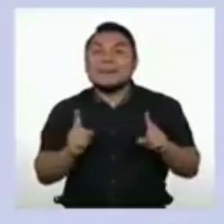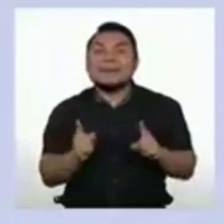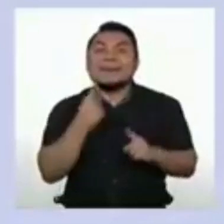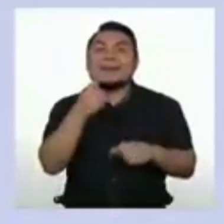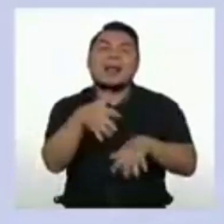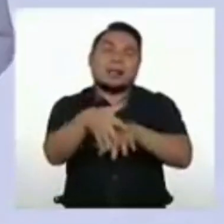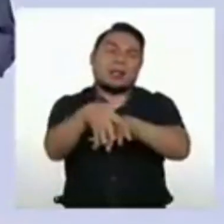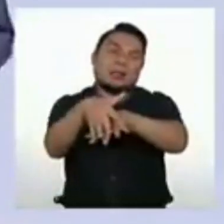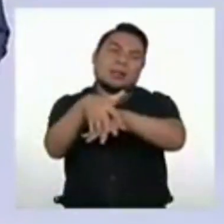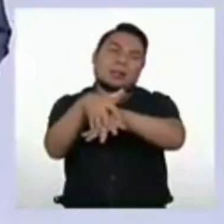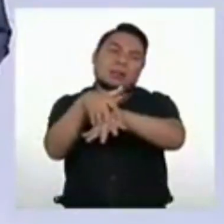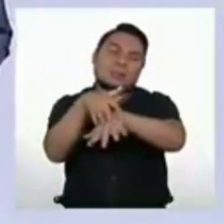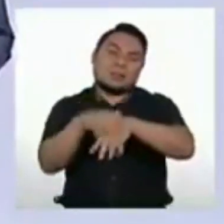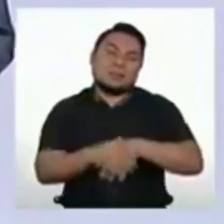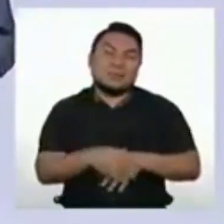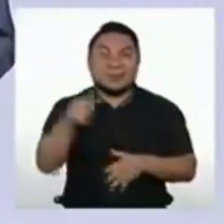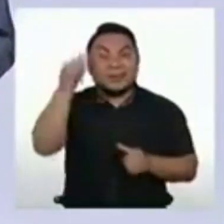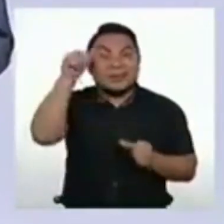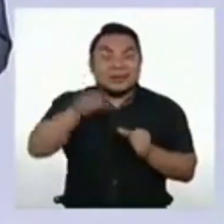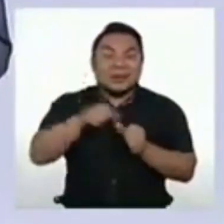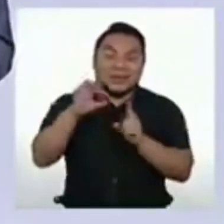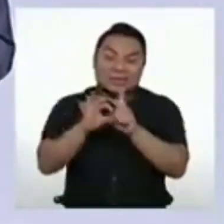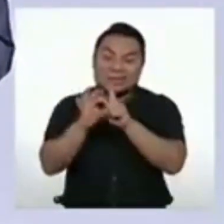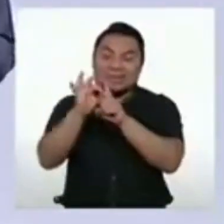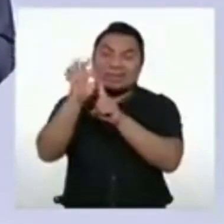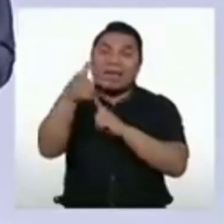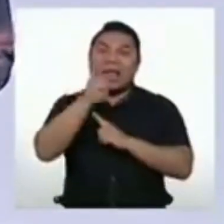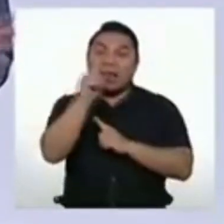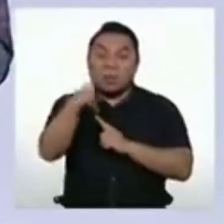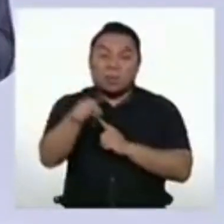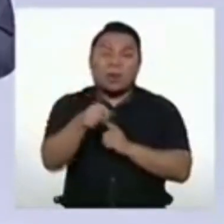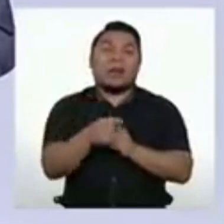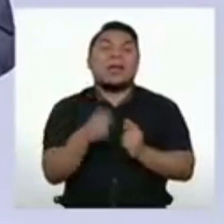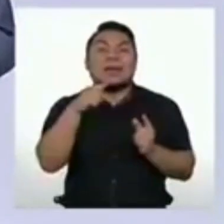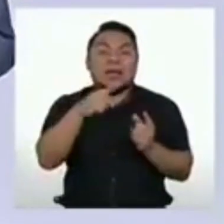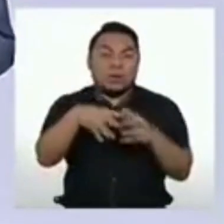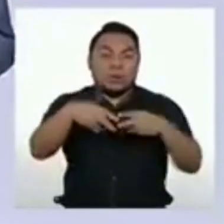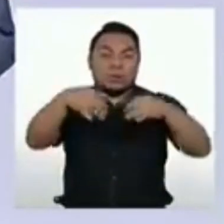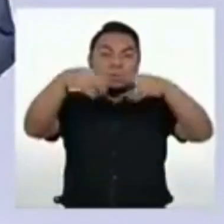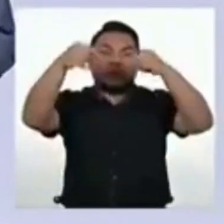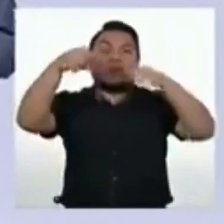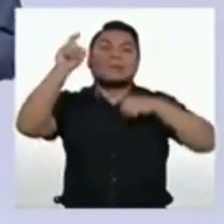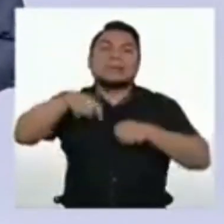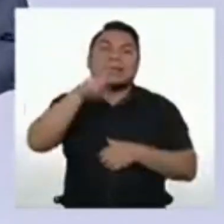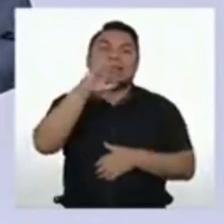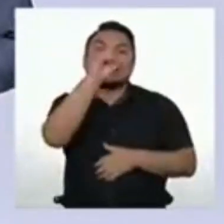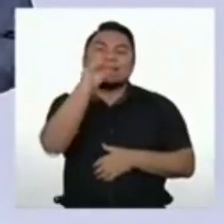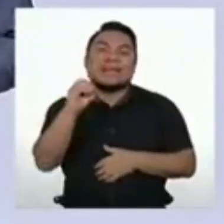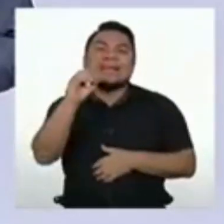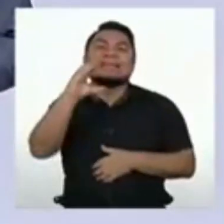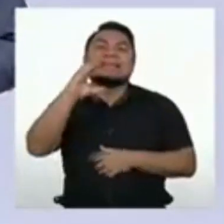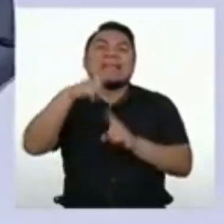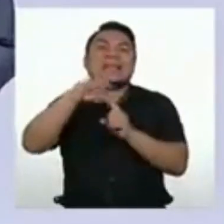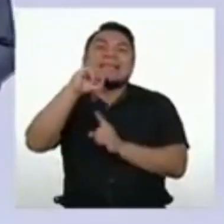muy lentamente. Recuerda que la temperatura para que el agua pase de líquido a gas son 100 grados